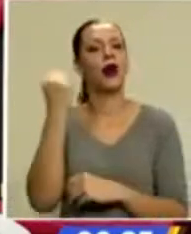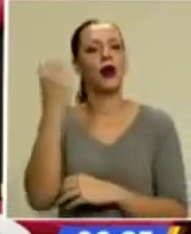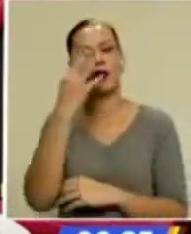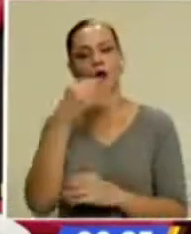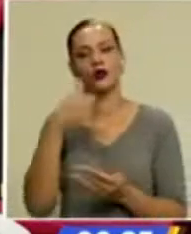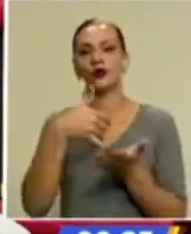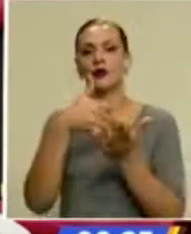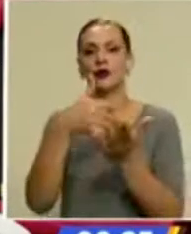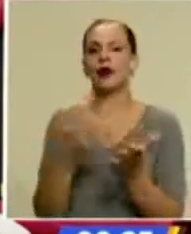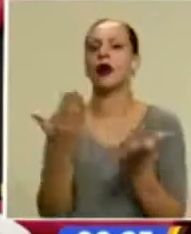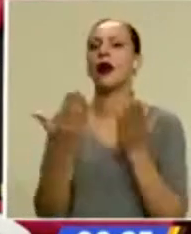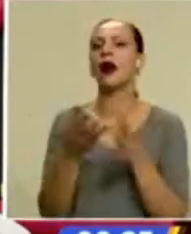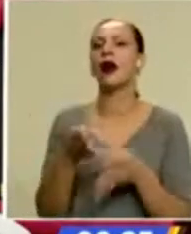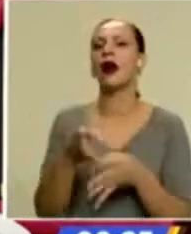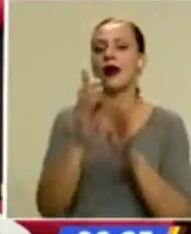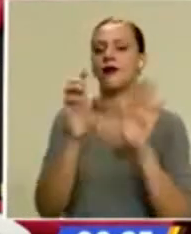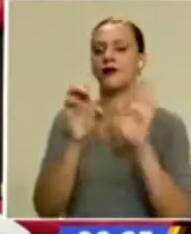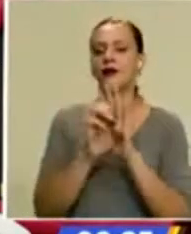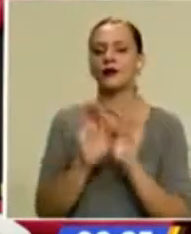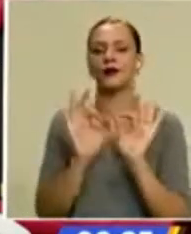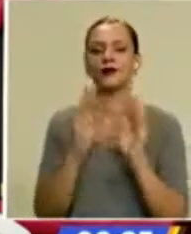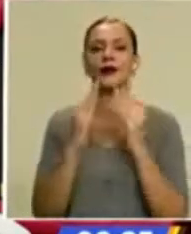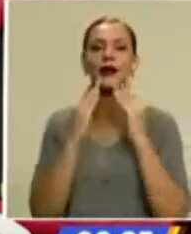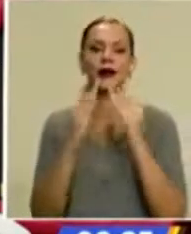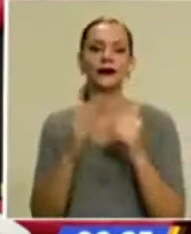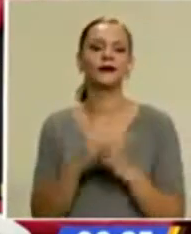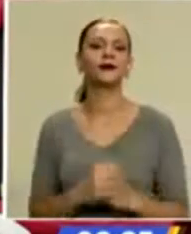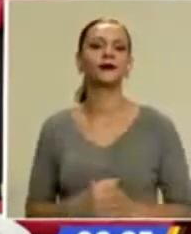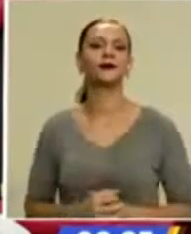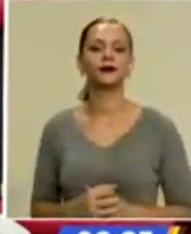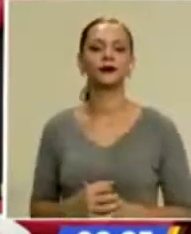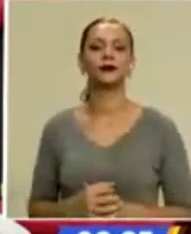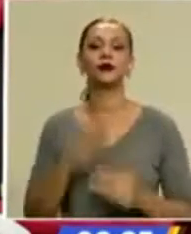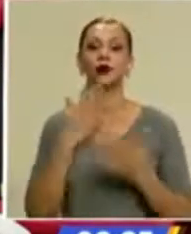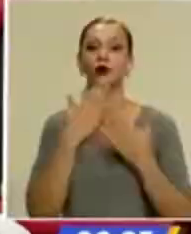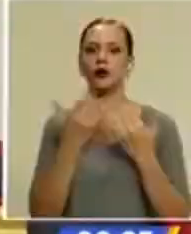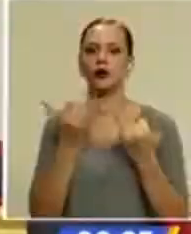hermoso premio. Seguro ahorita pasamos la foto. Gracias. Y ahora sí, ya. Bueno,